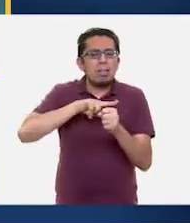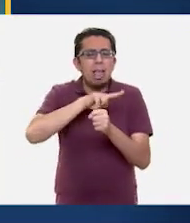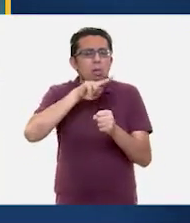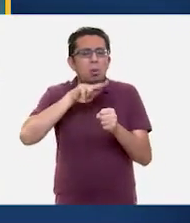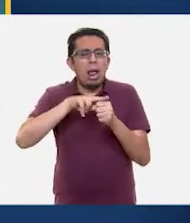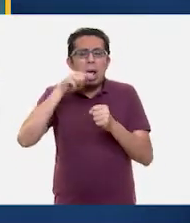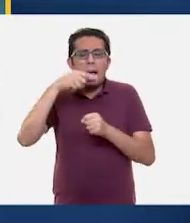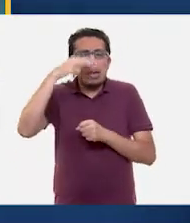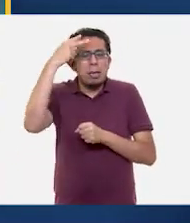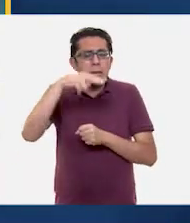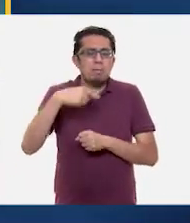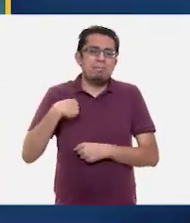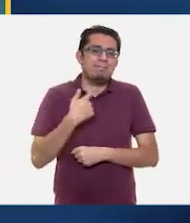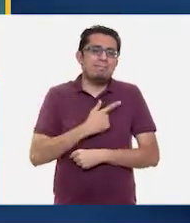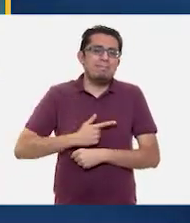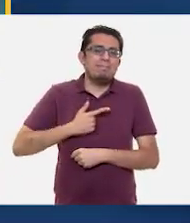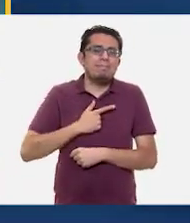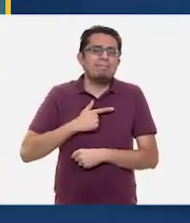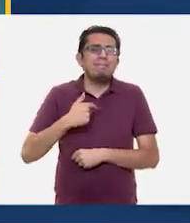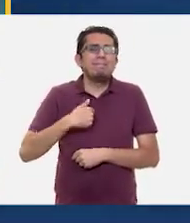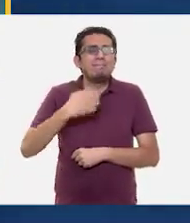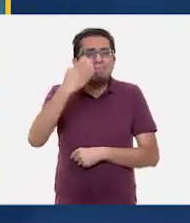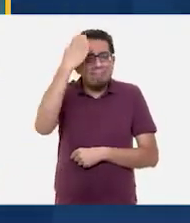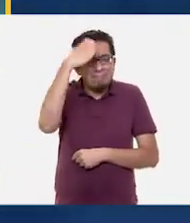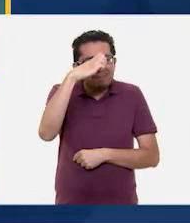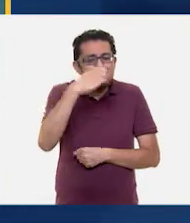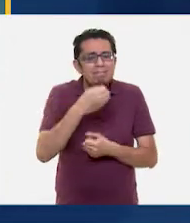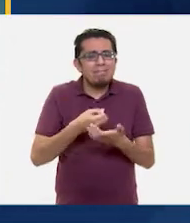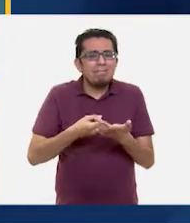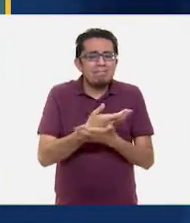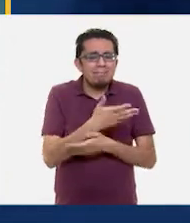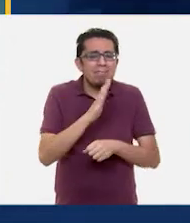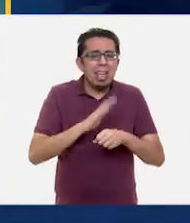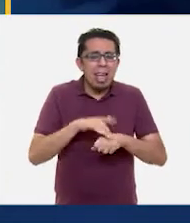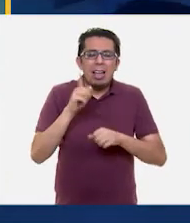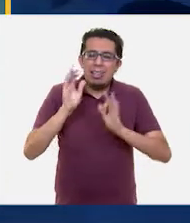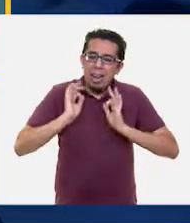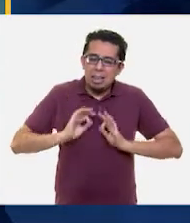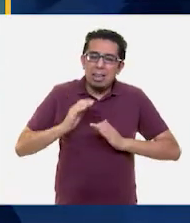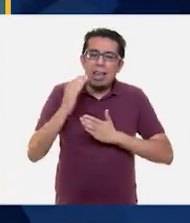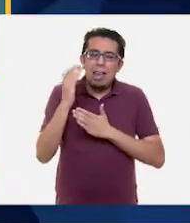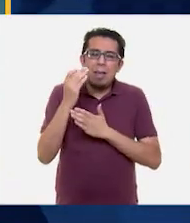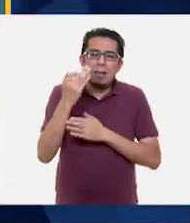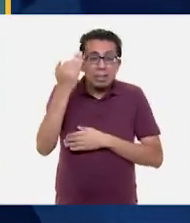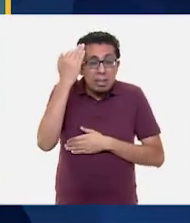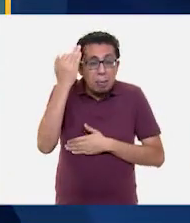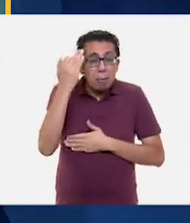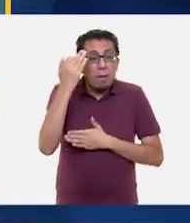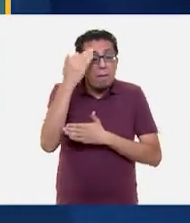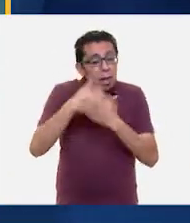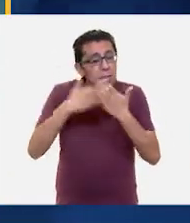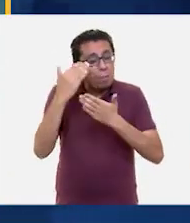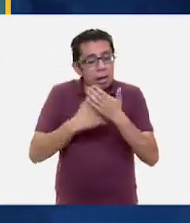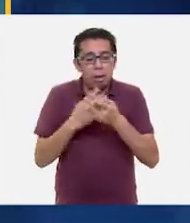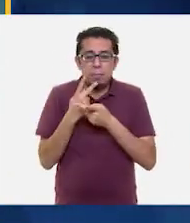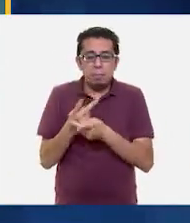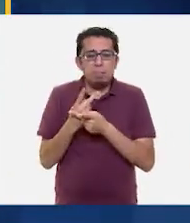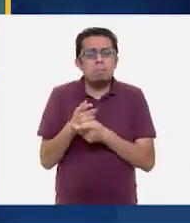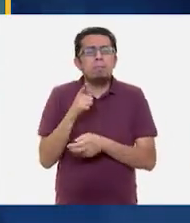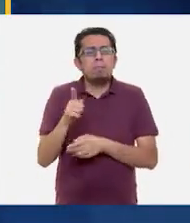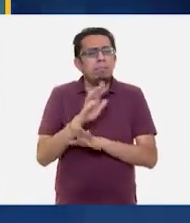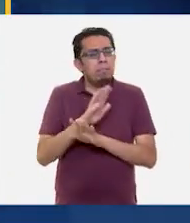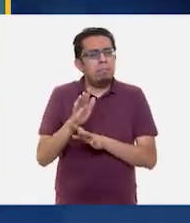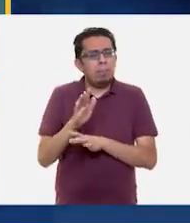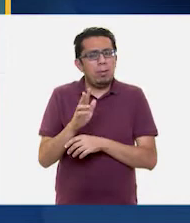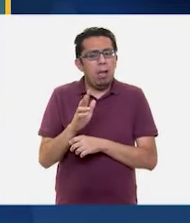en México. Extraño salir más. Ah, ya falta menos, Cupertino. Ten paciencia. Oye, ¿ya te diste cuenta